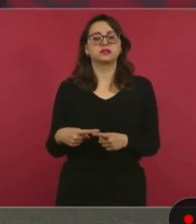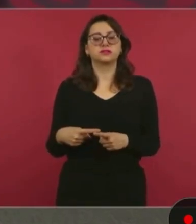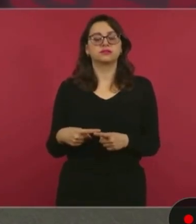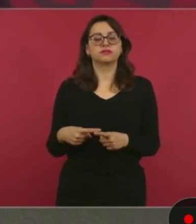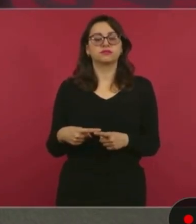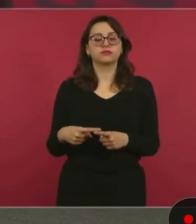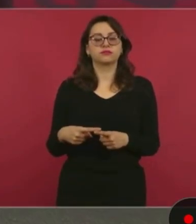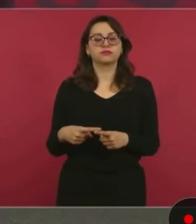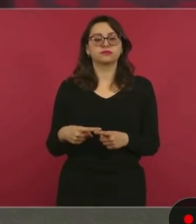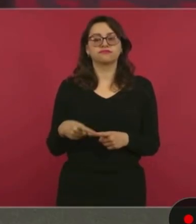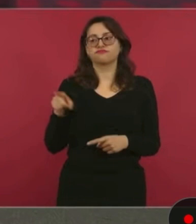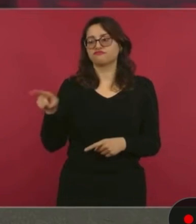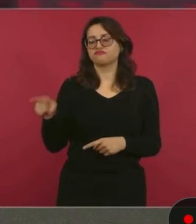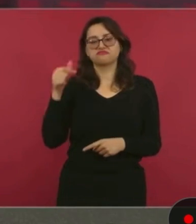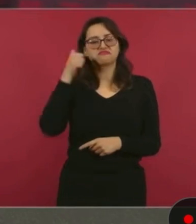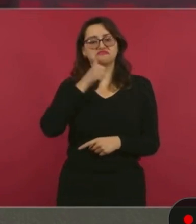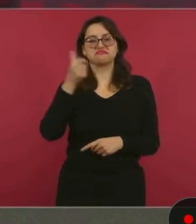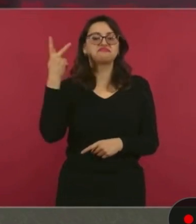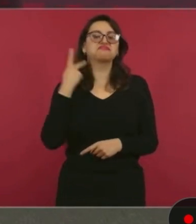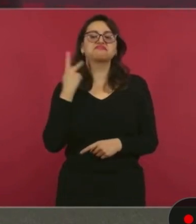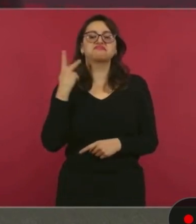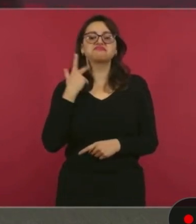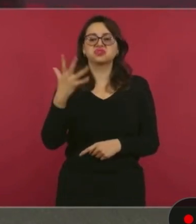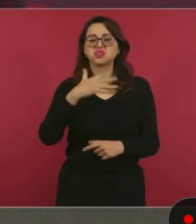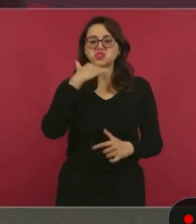de los corruptos.